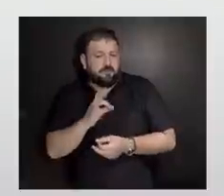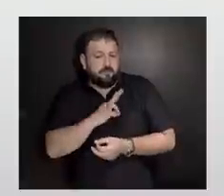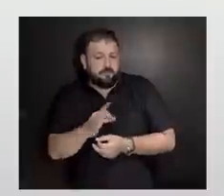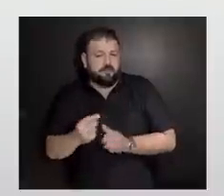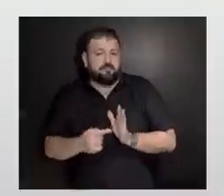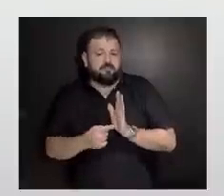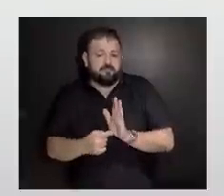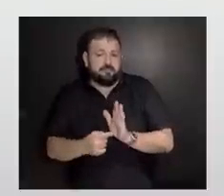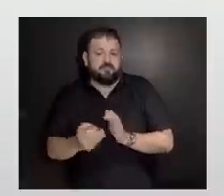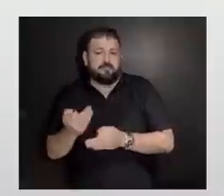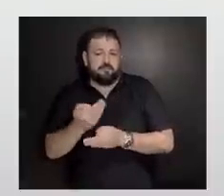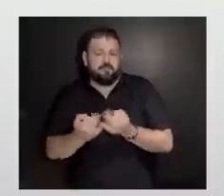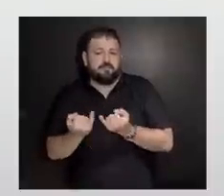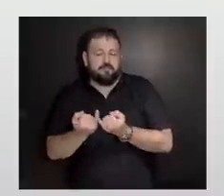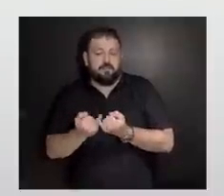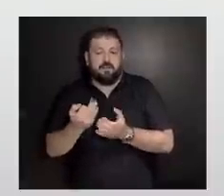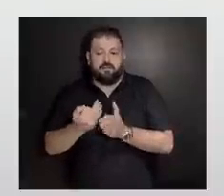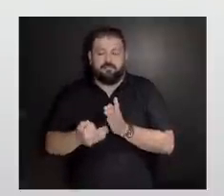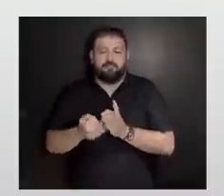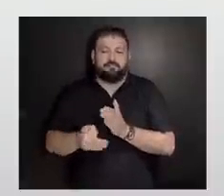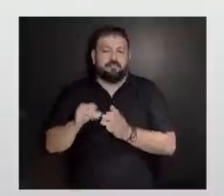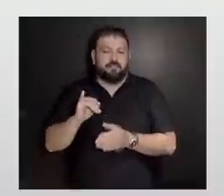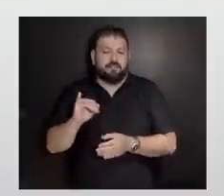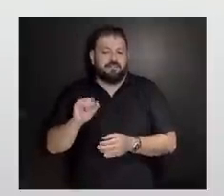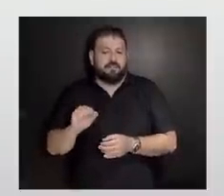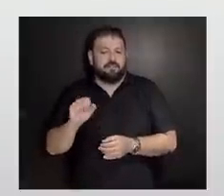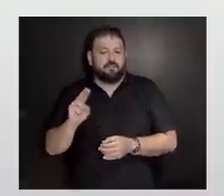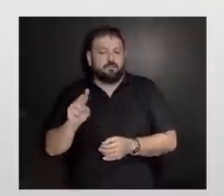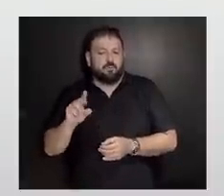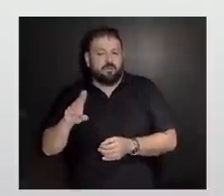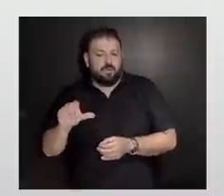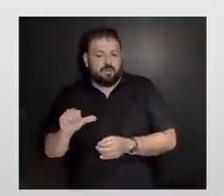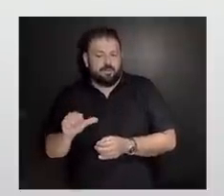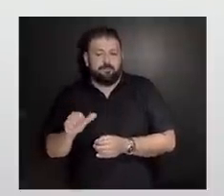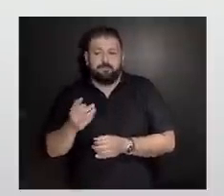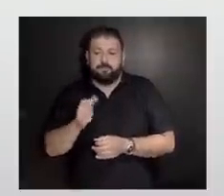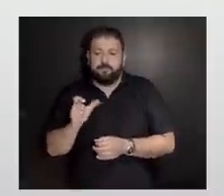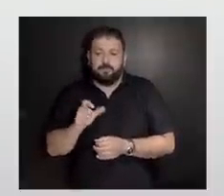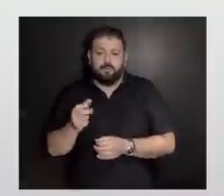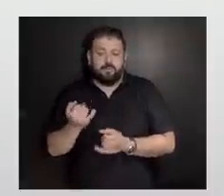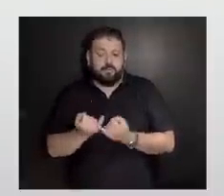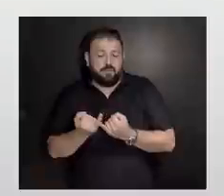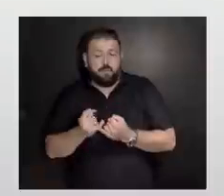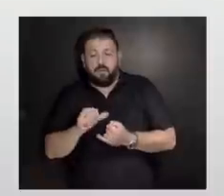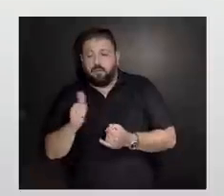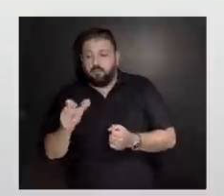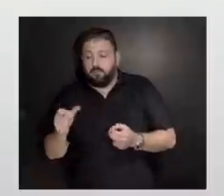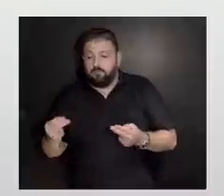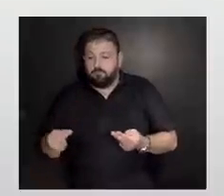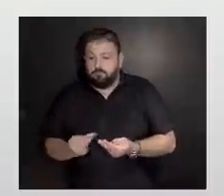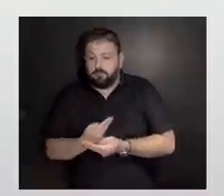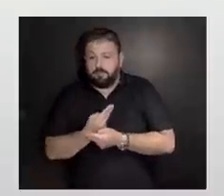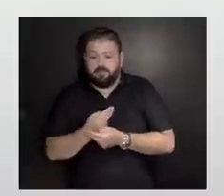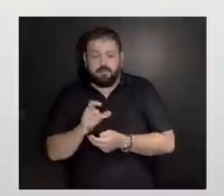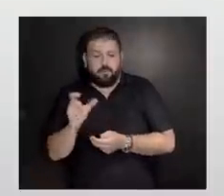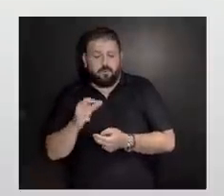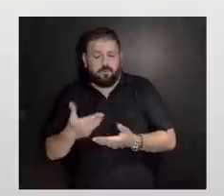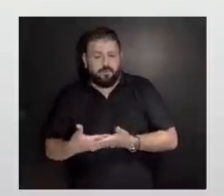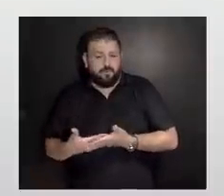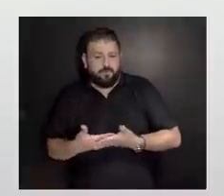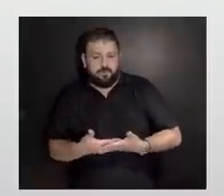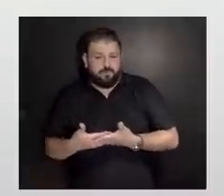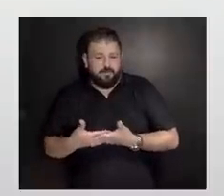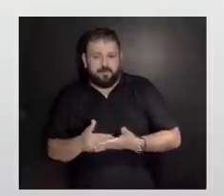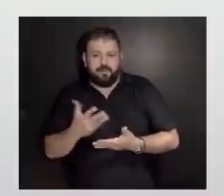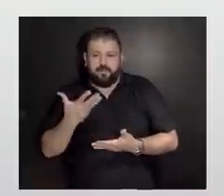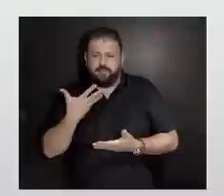presentar una resistencia a la insulina. O también está al lado contrario, que está un bajo peso al nacer. Aquí normalmente los bebés que tienen